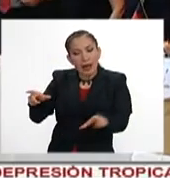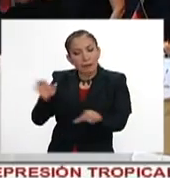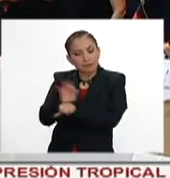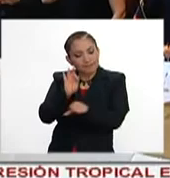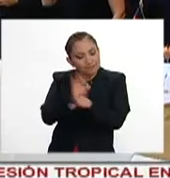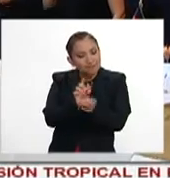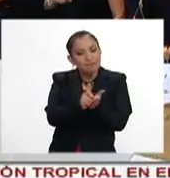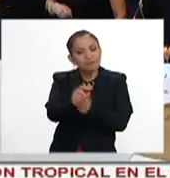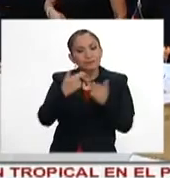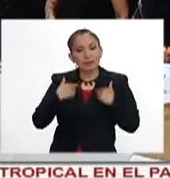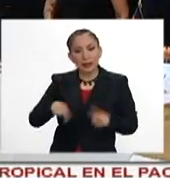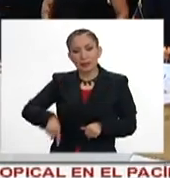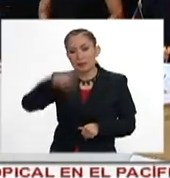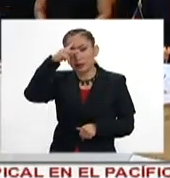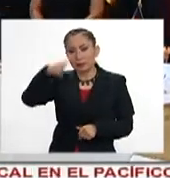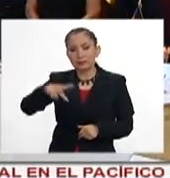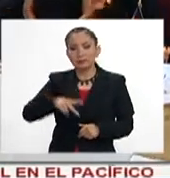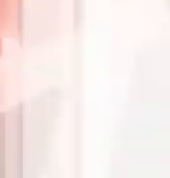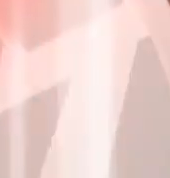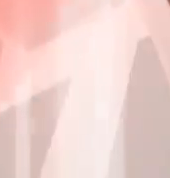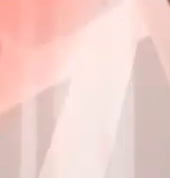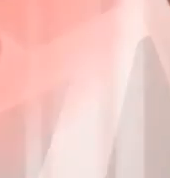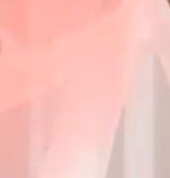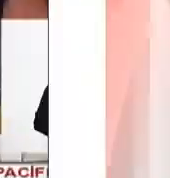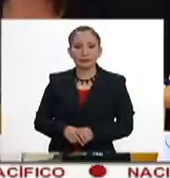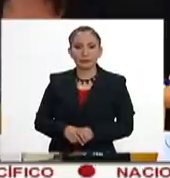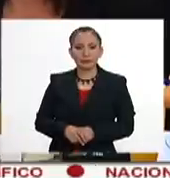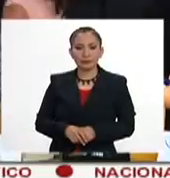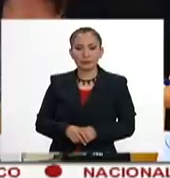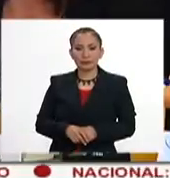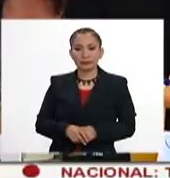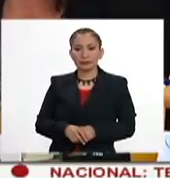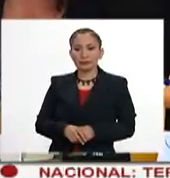de los derechos humanos en nuestro país.